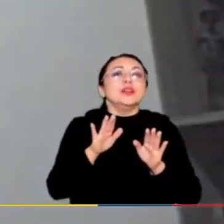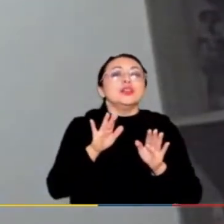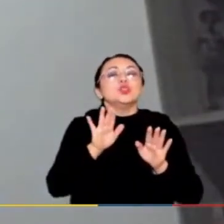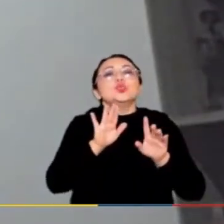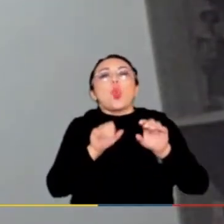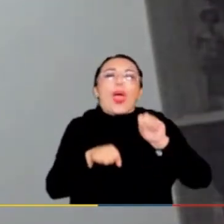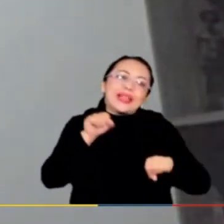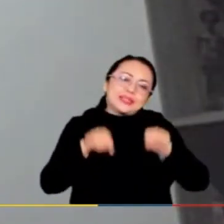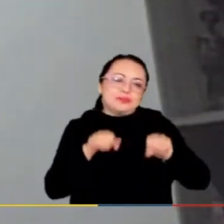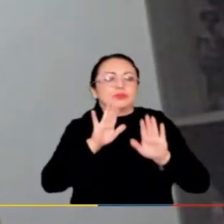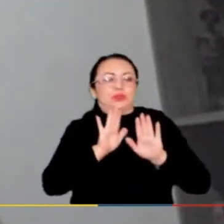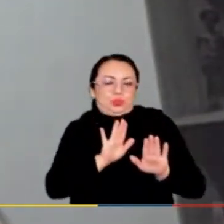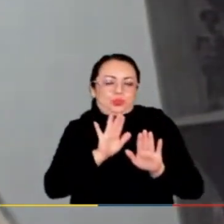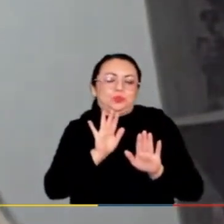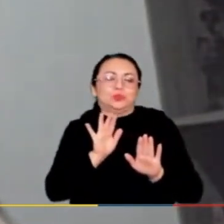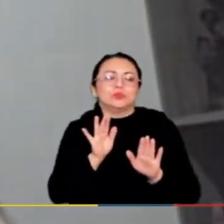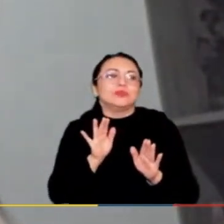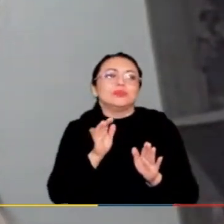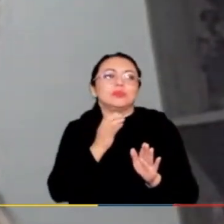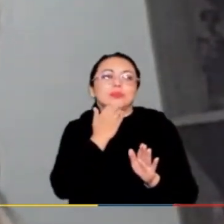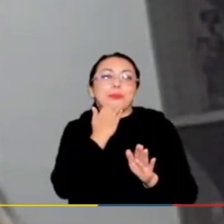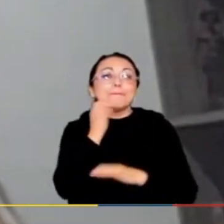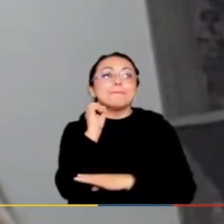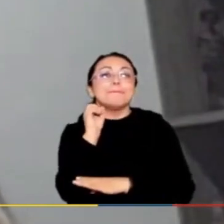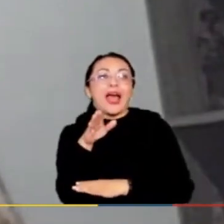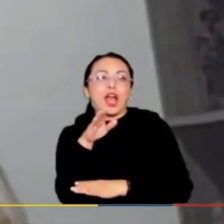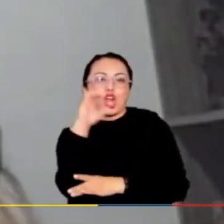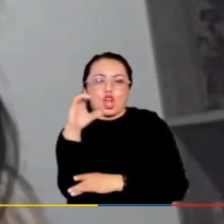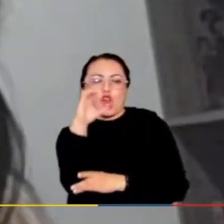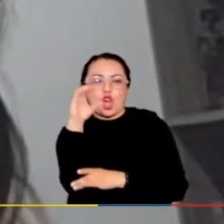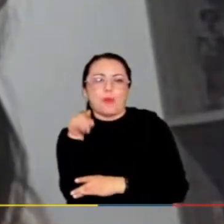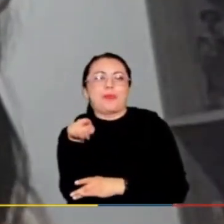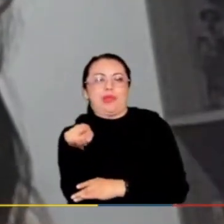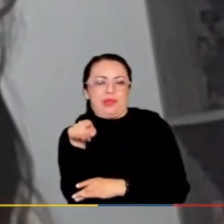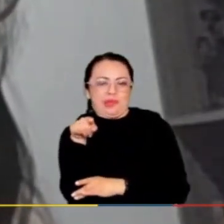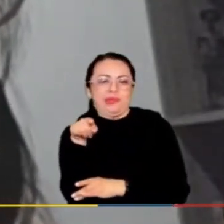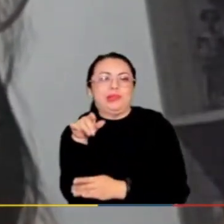excepciones que promovió Bancolombia.